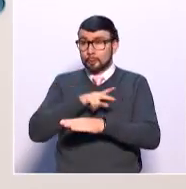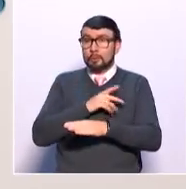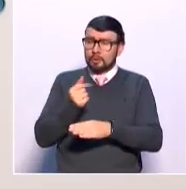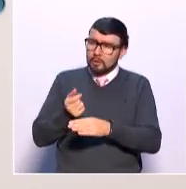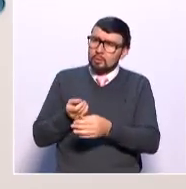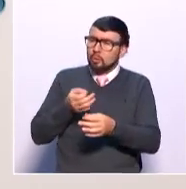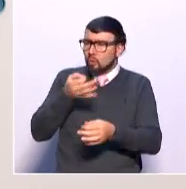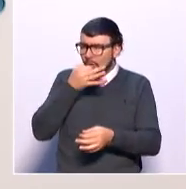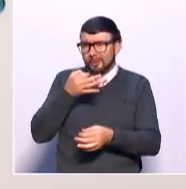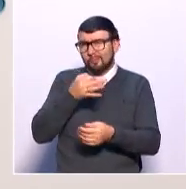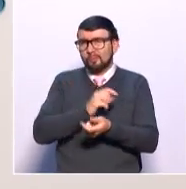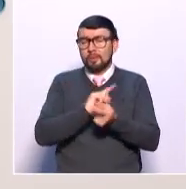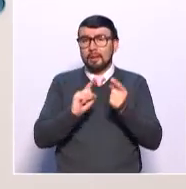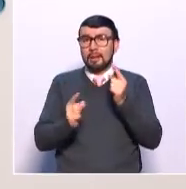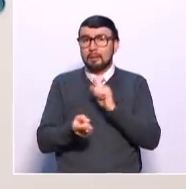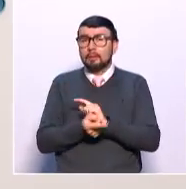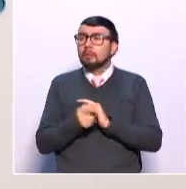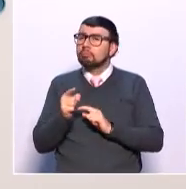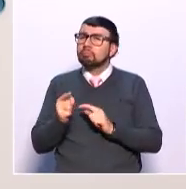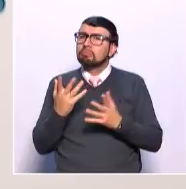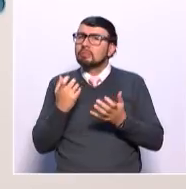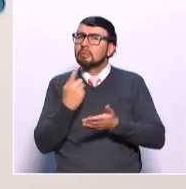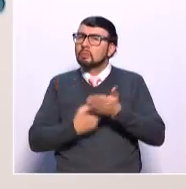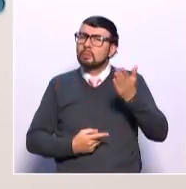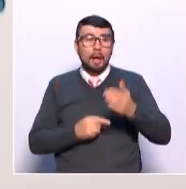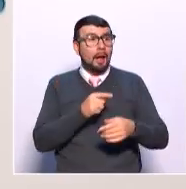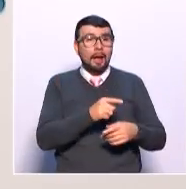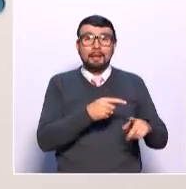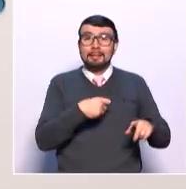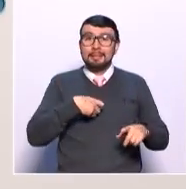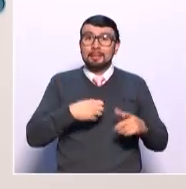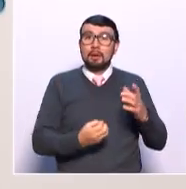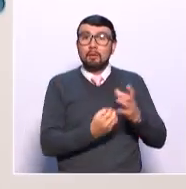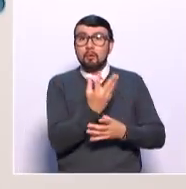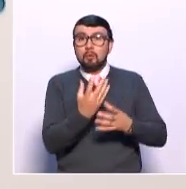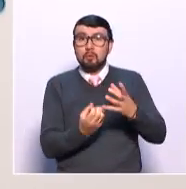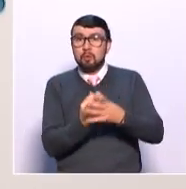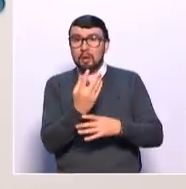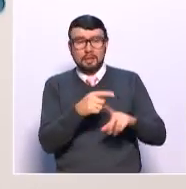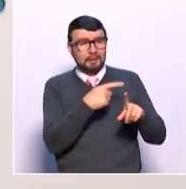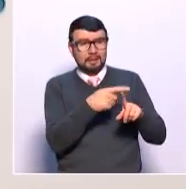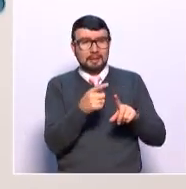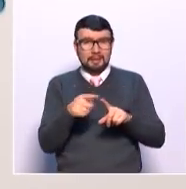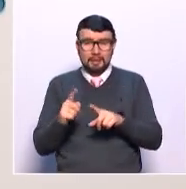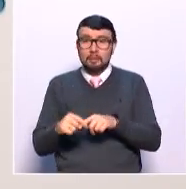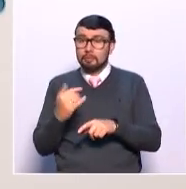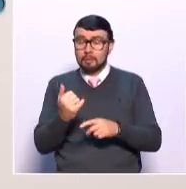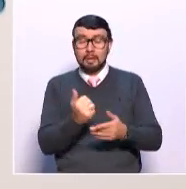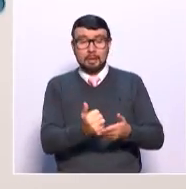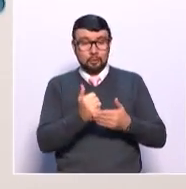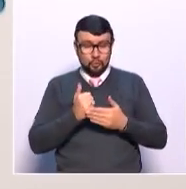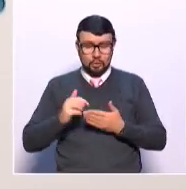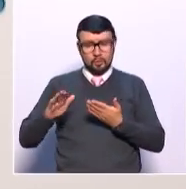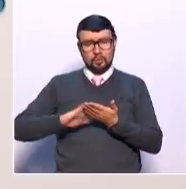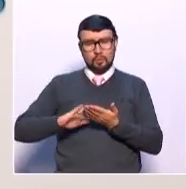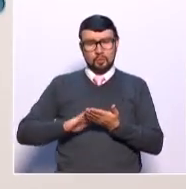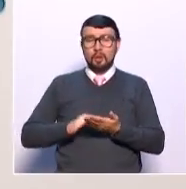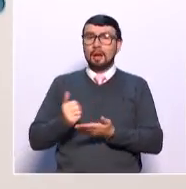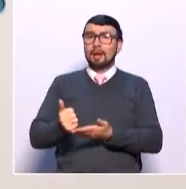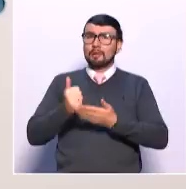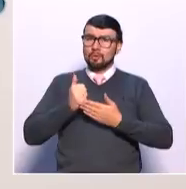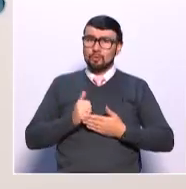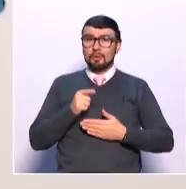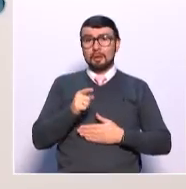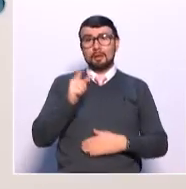farmacológicos buscamos una serie de plantas que tienen o tienen efectos relajantes y mejoran o inducen el sueño